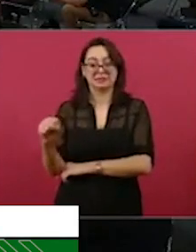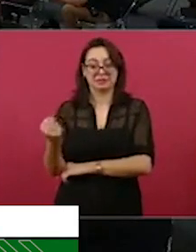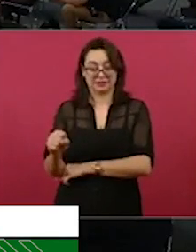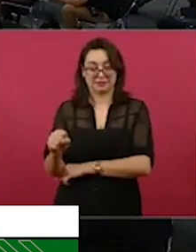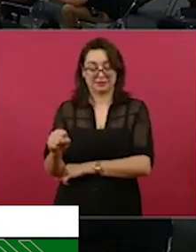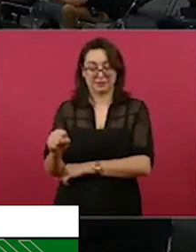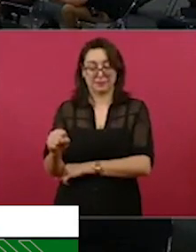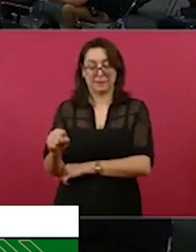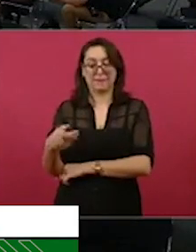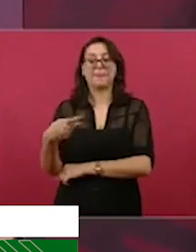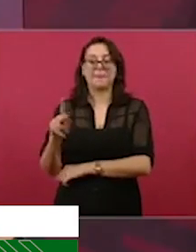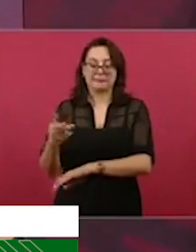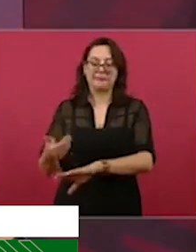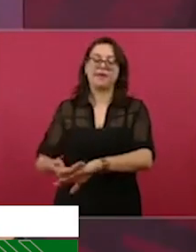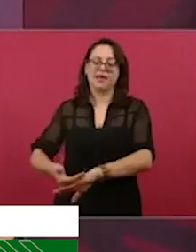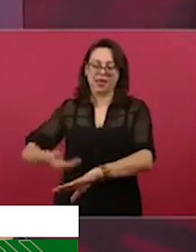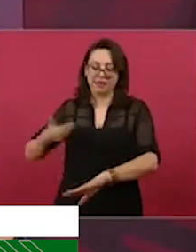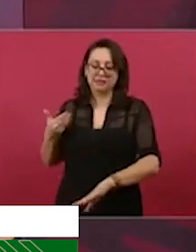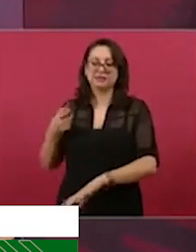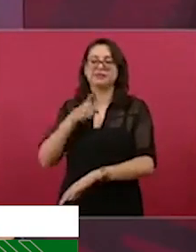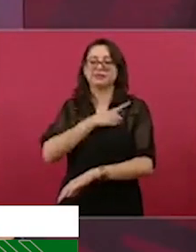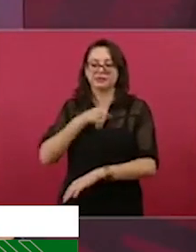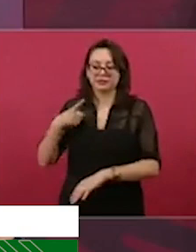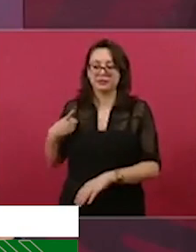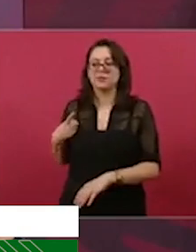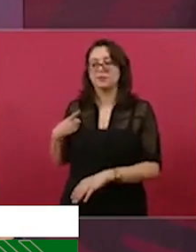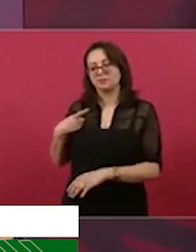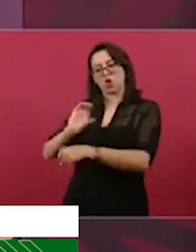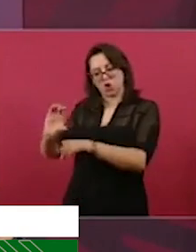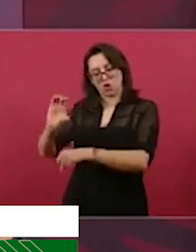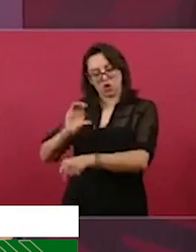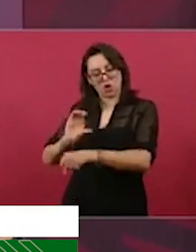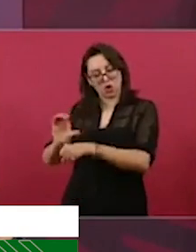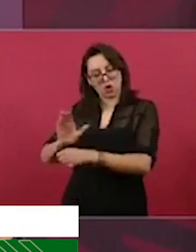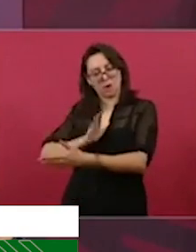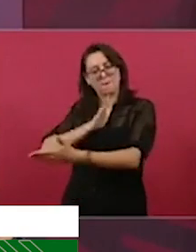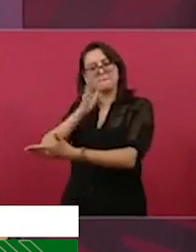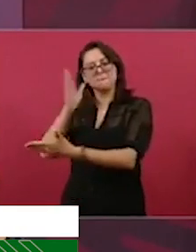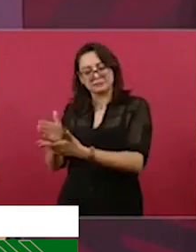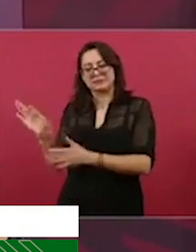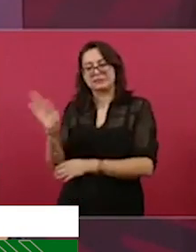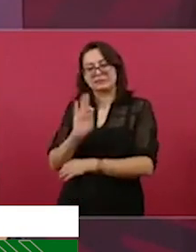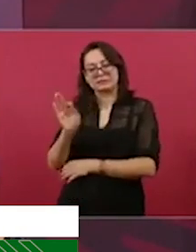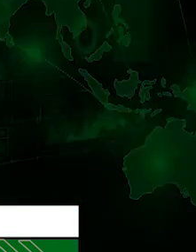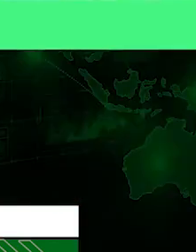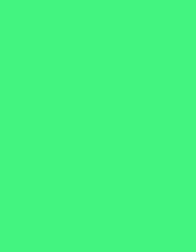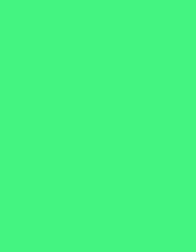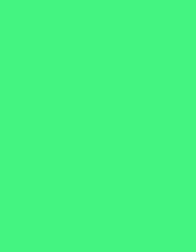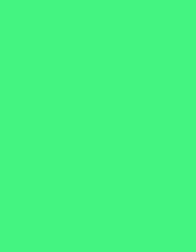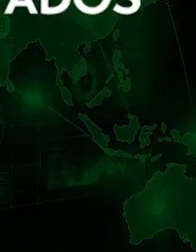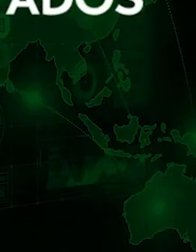pasar por Colombia y estoy pensando pasar por otro país.